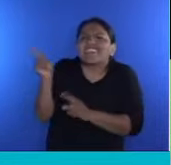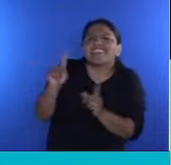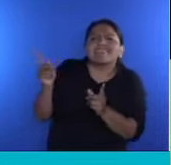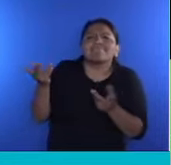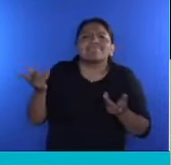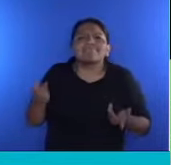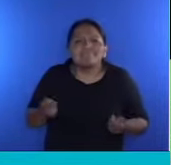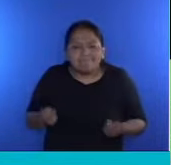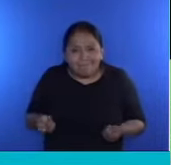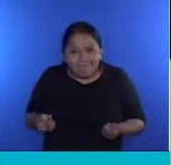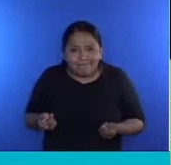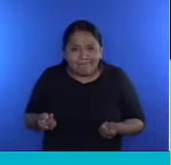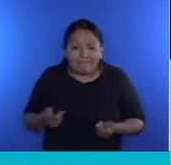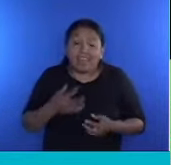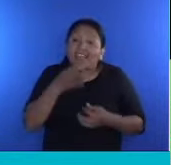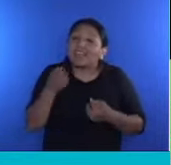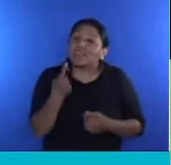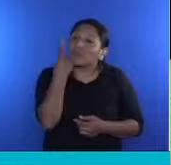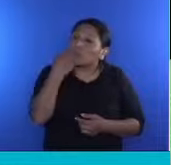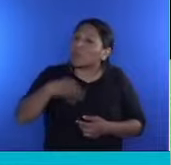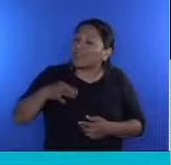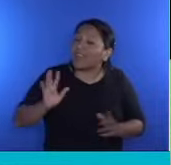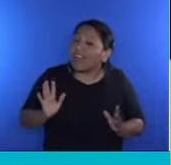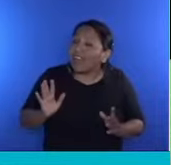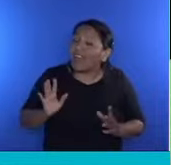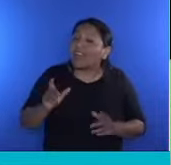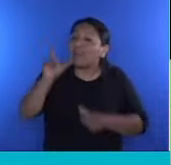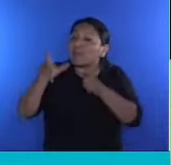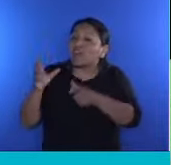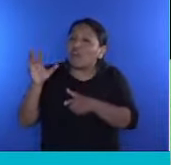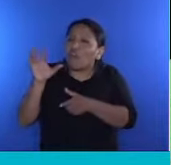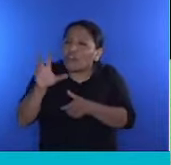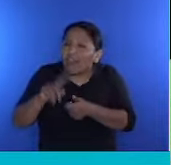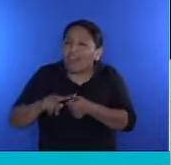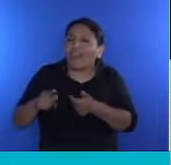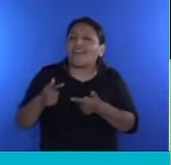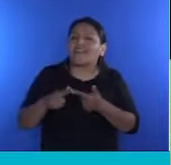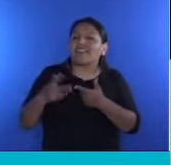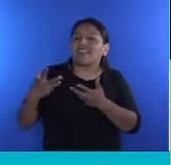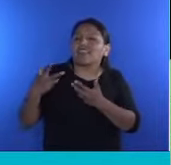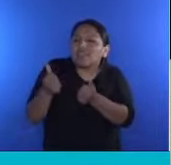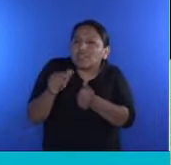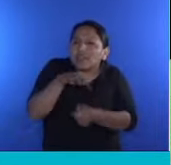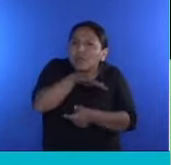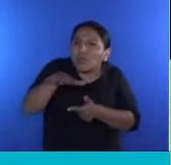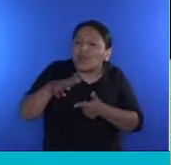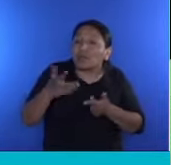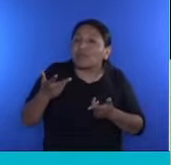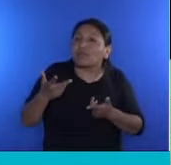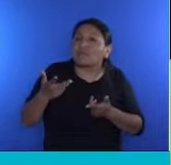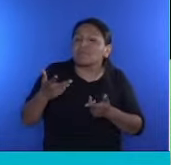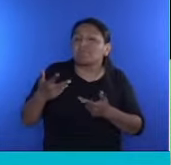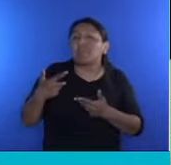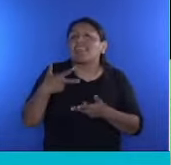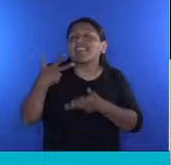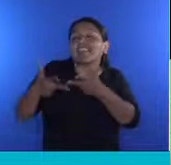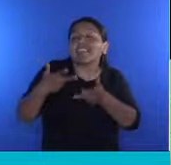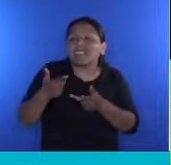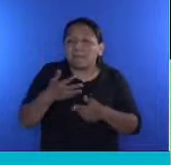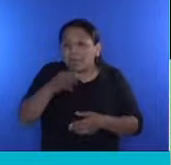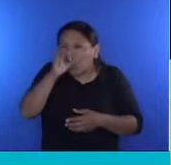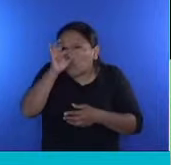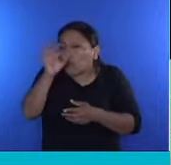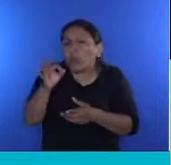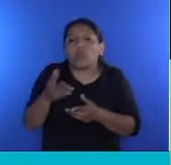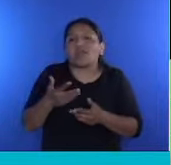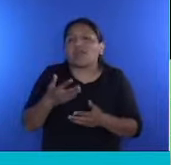La realidad es una sola. Los odiadores, los que dicen defender al pueblo, pero que sin embargo nunca consiguen una representación